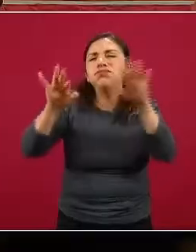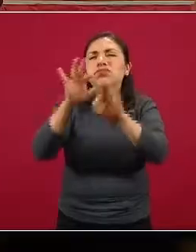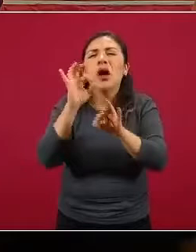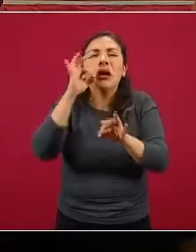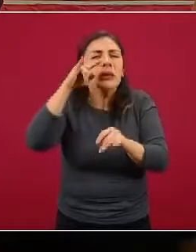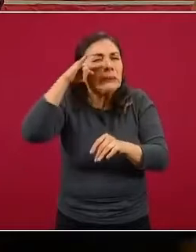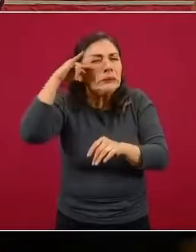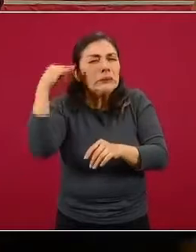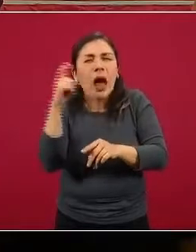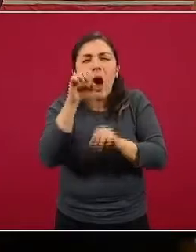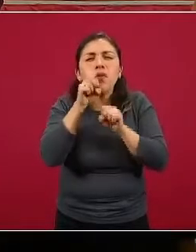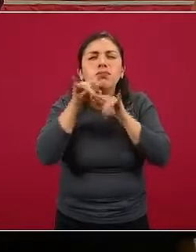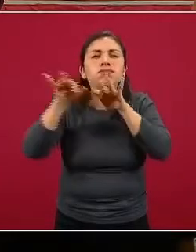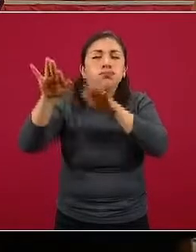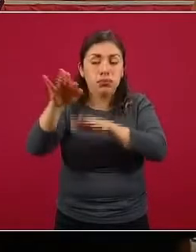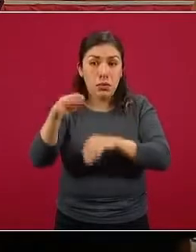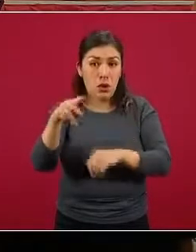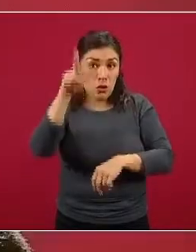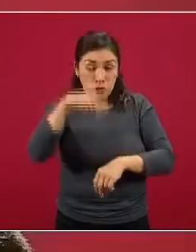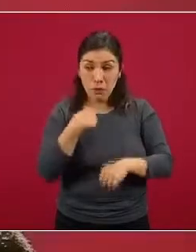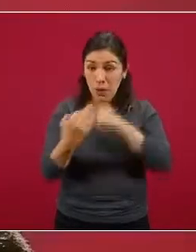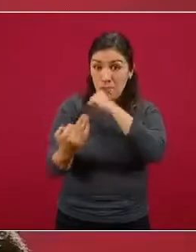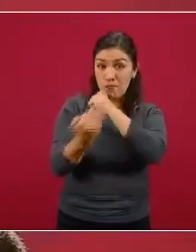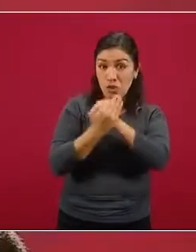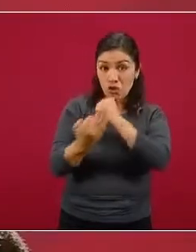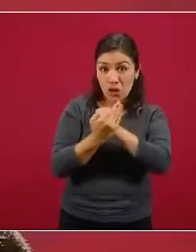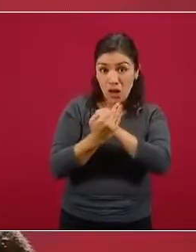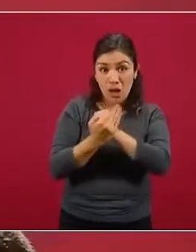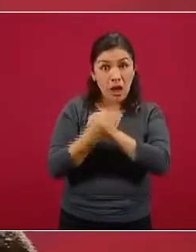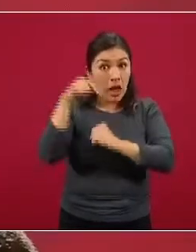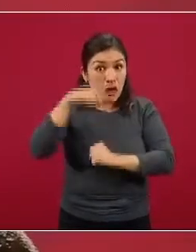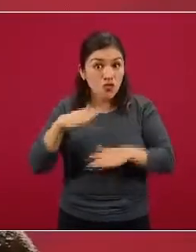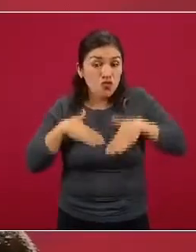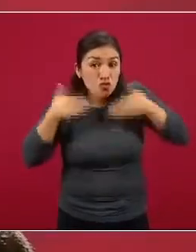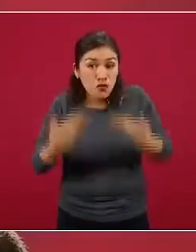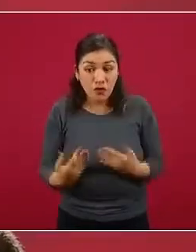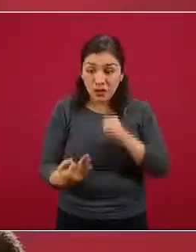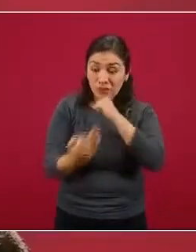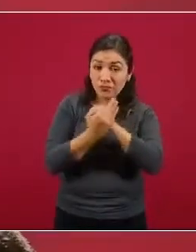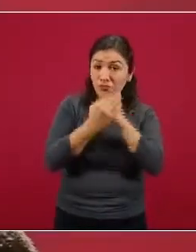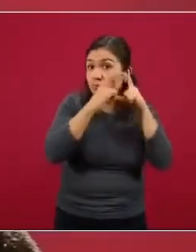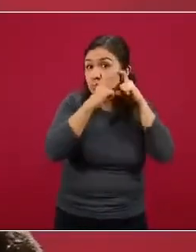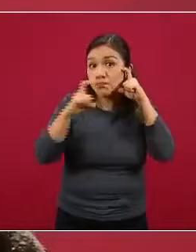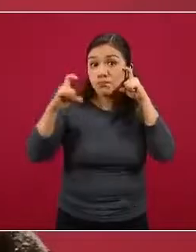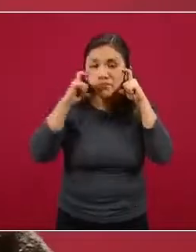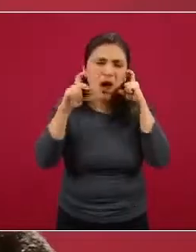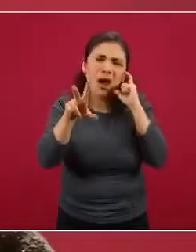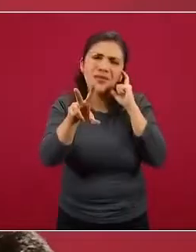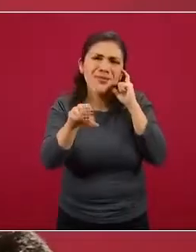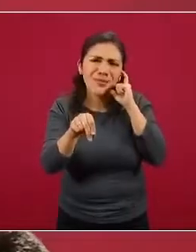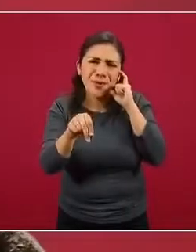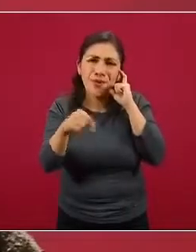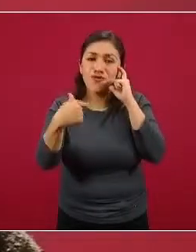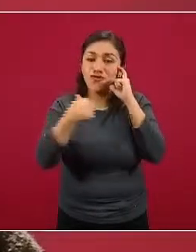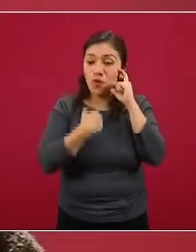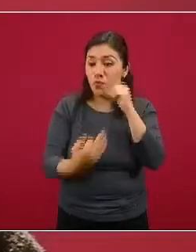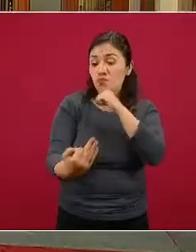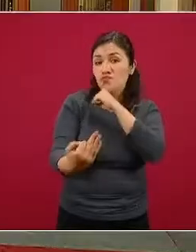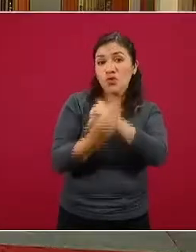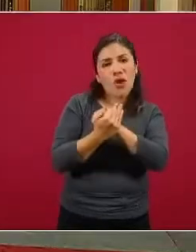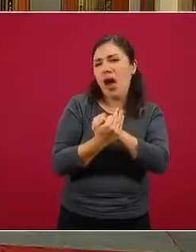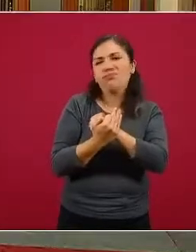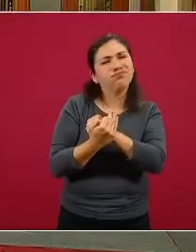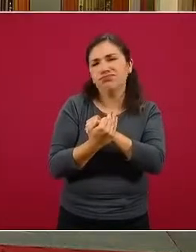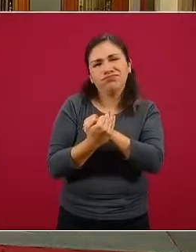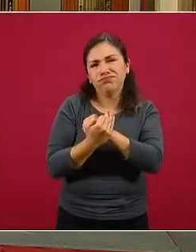aerosoles. No es una medida de protección útil o suficientemente confiable o eficiente para protegernos,